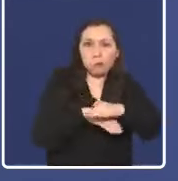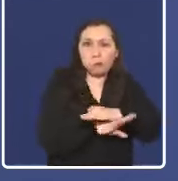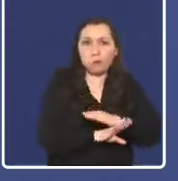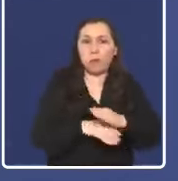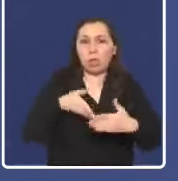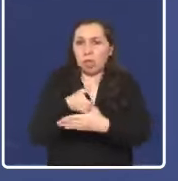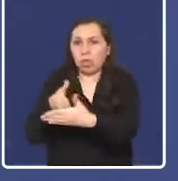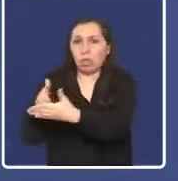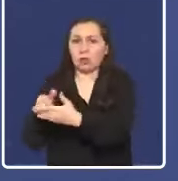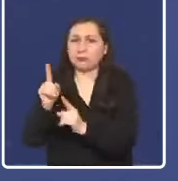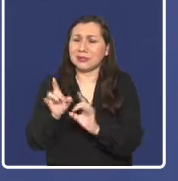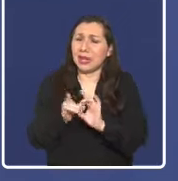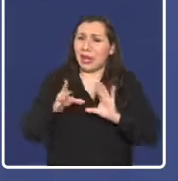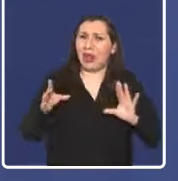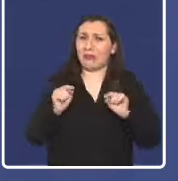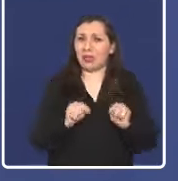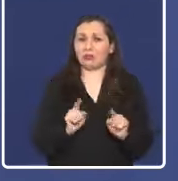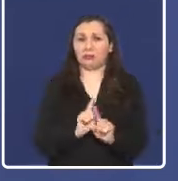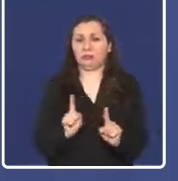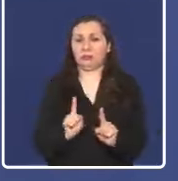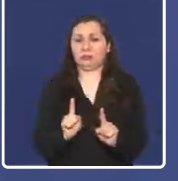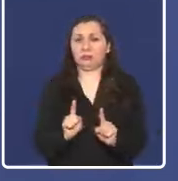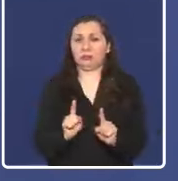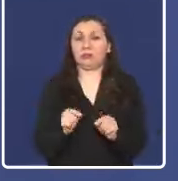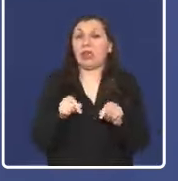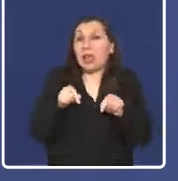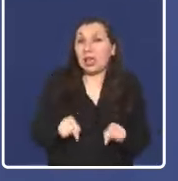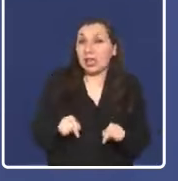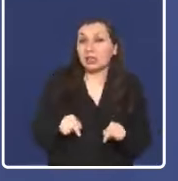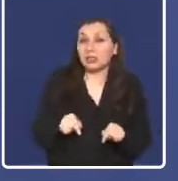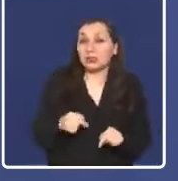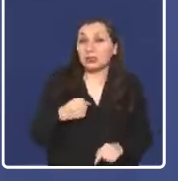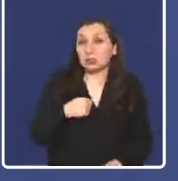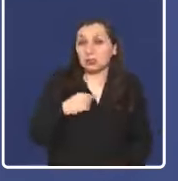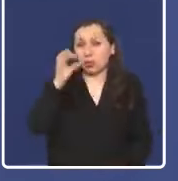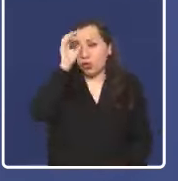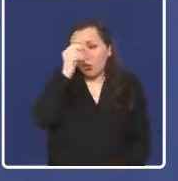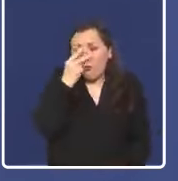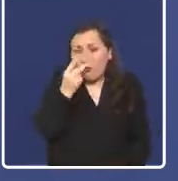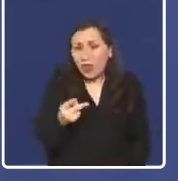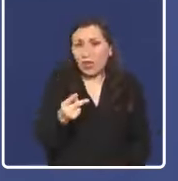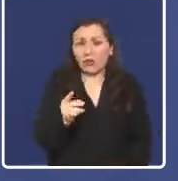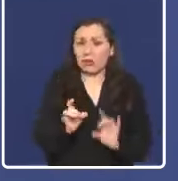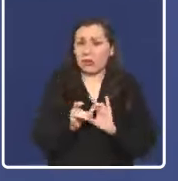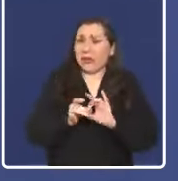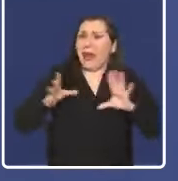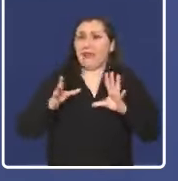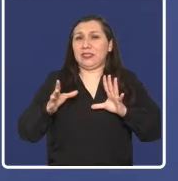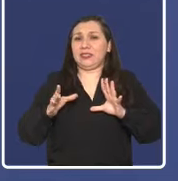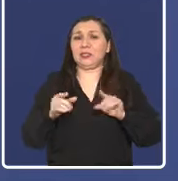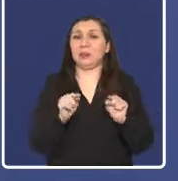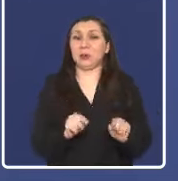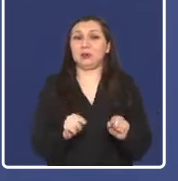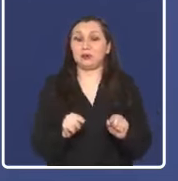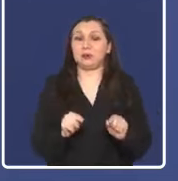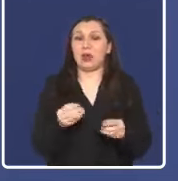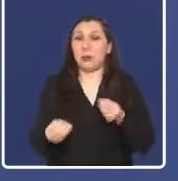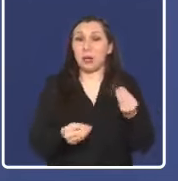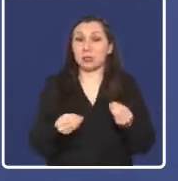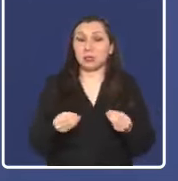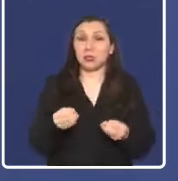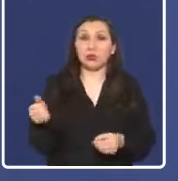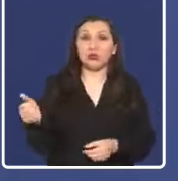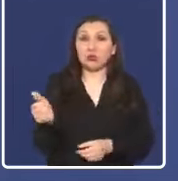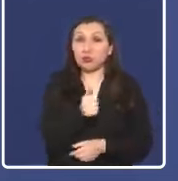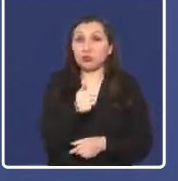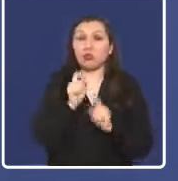obstaculizar algo tan grave como esto. Esto me parece que es gravísimo. Y por lo tanto, todos